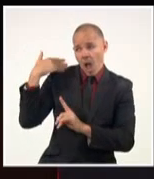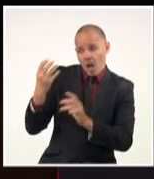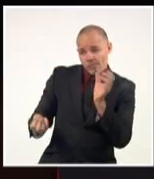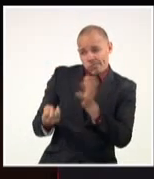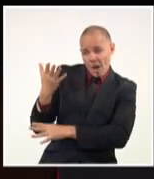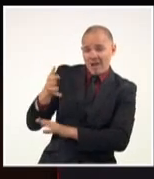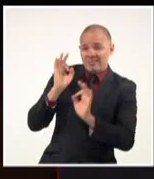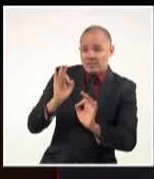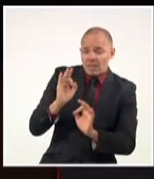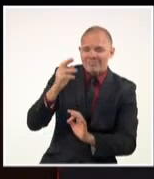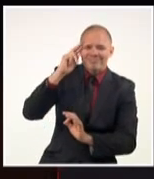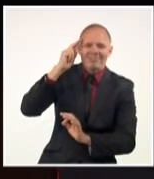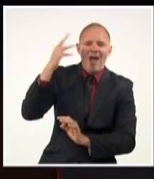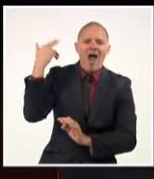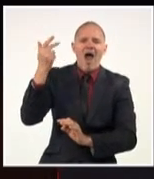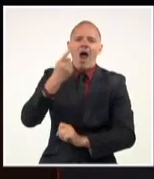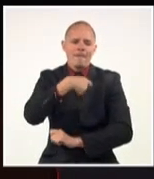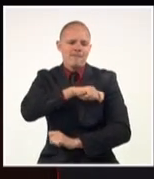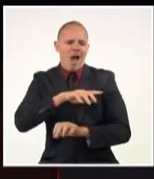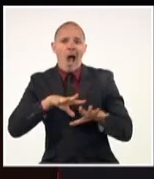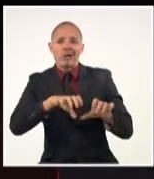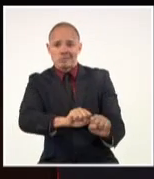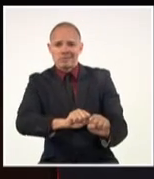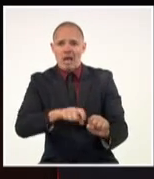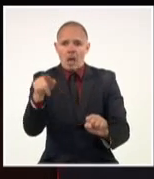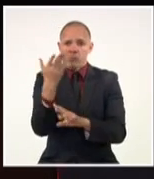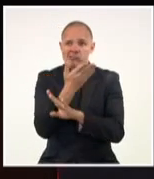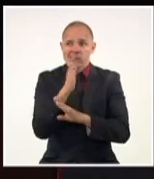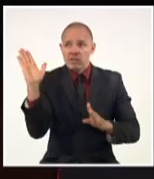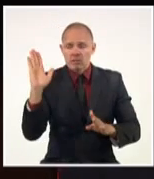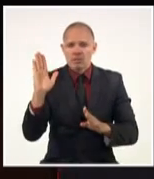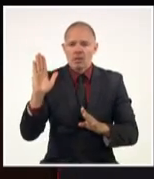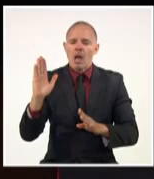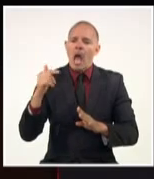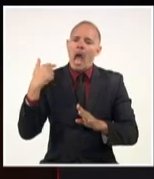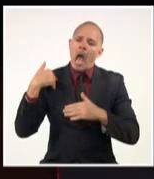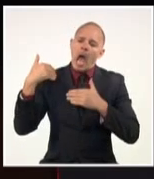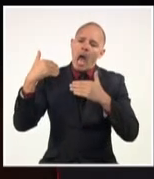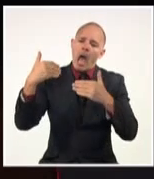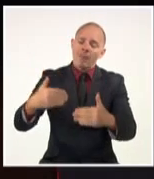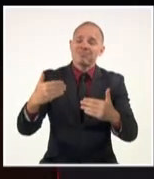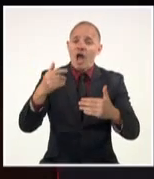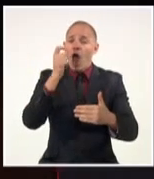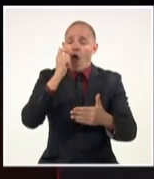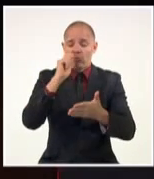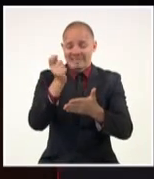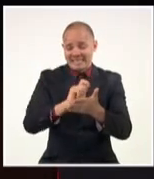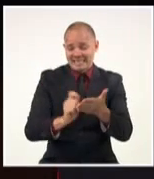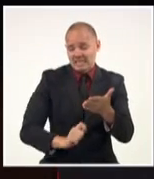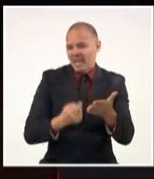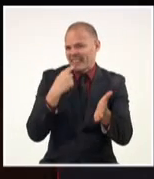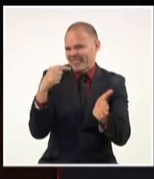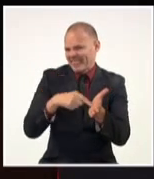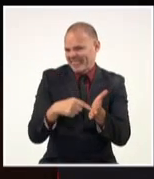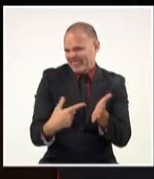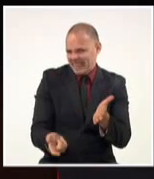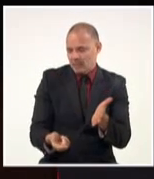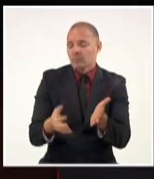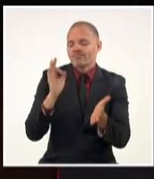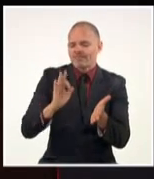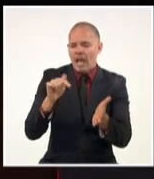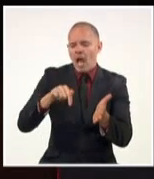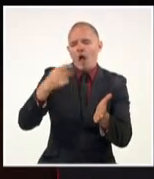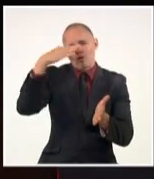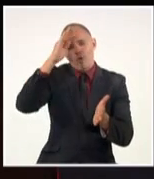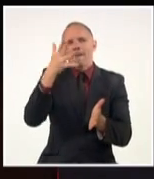anticolonialistas, ese sol del mundo moral, lo llamó Cintio Vitier, alcanza la posibilidad de realizarse plenamente